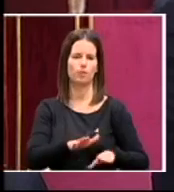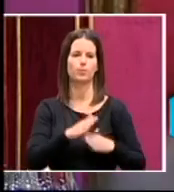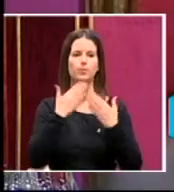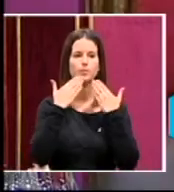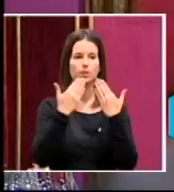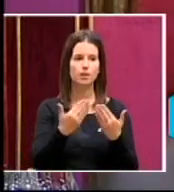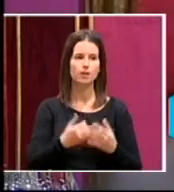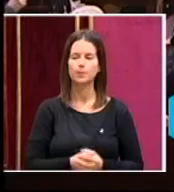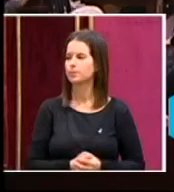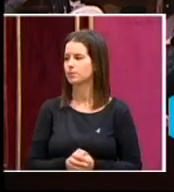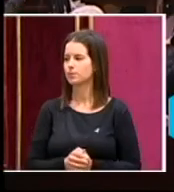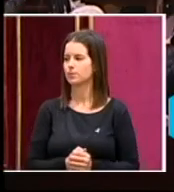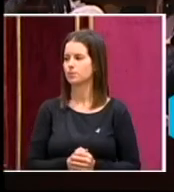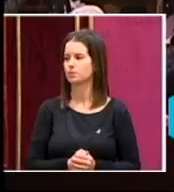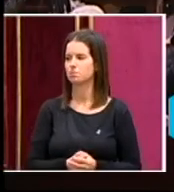Olivares.